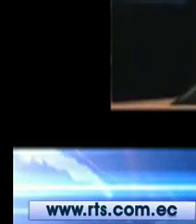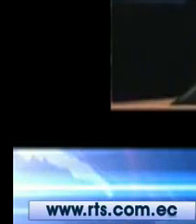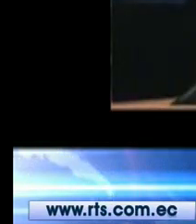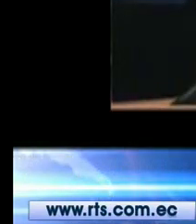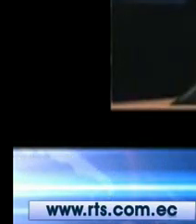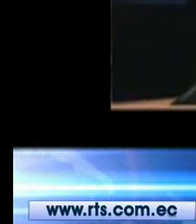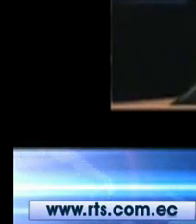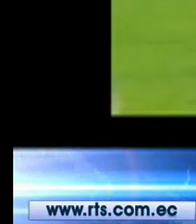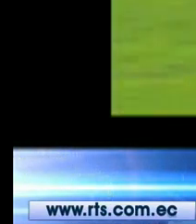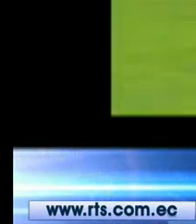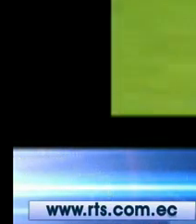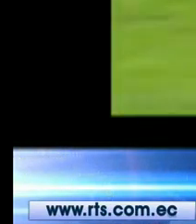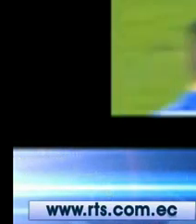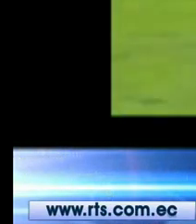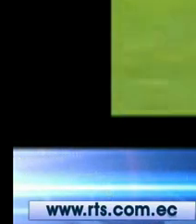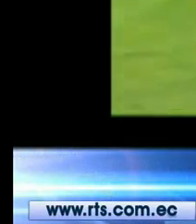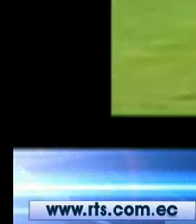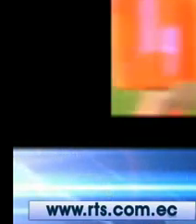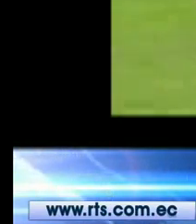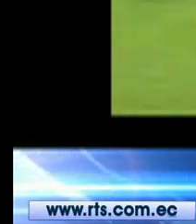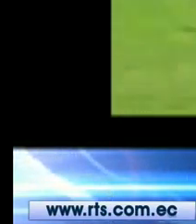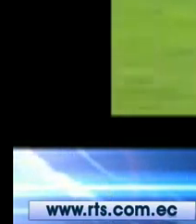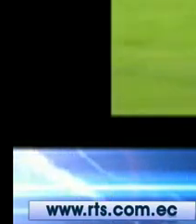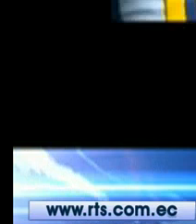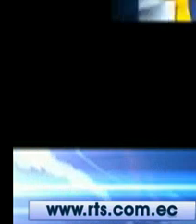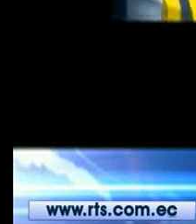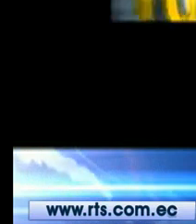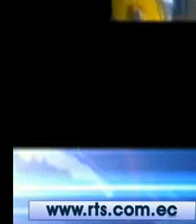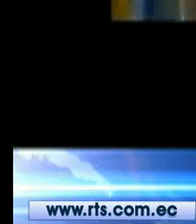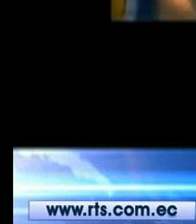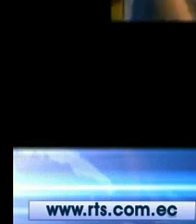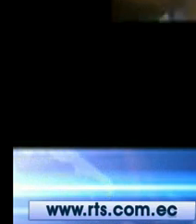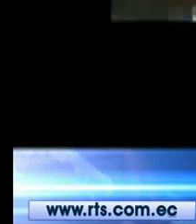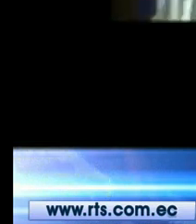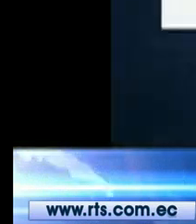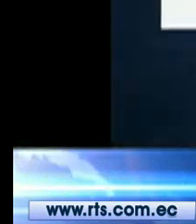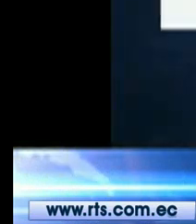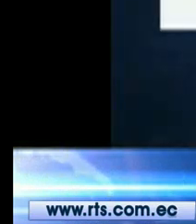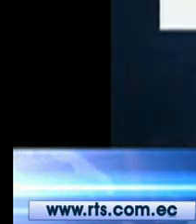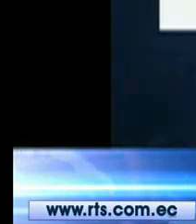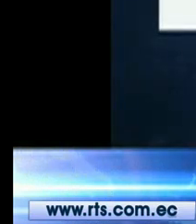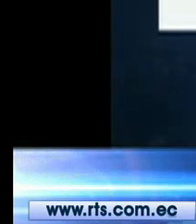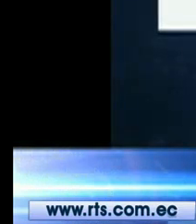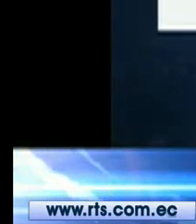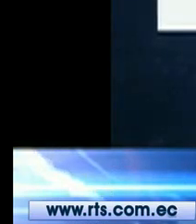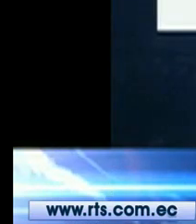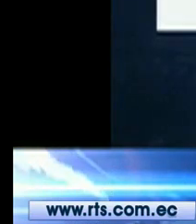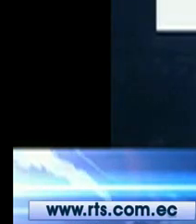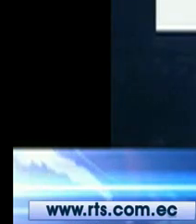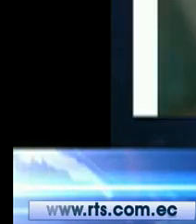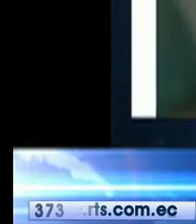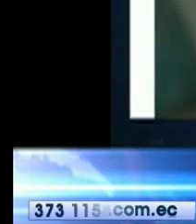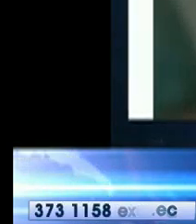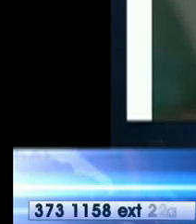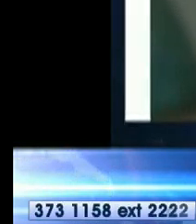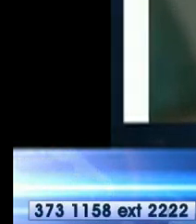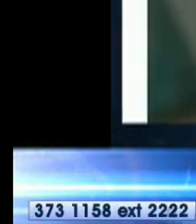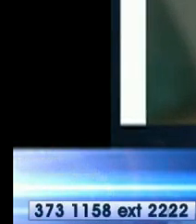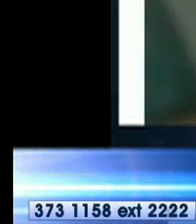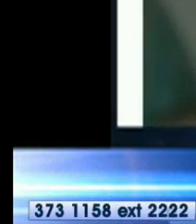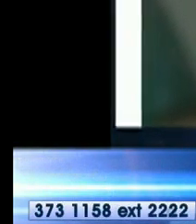racistas de un periodista en contra del seleccionado nacional, Felipe